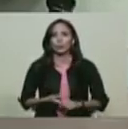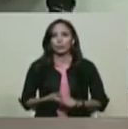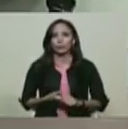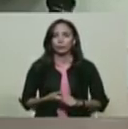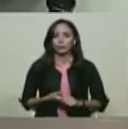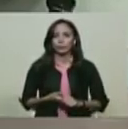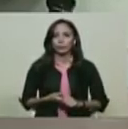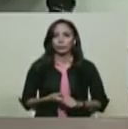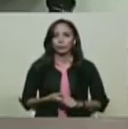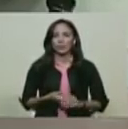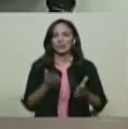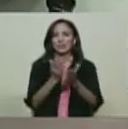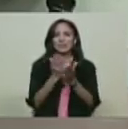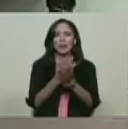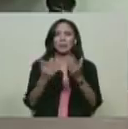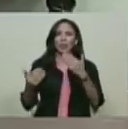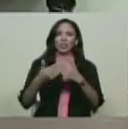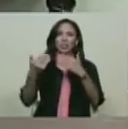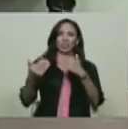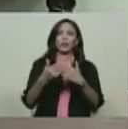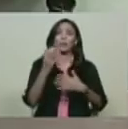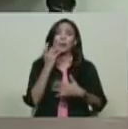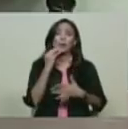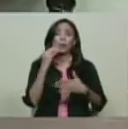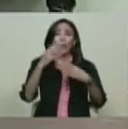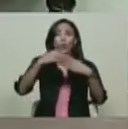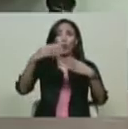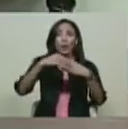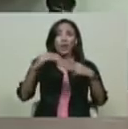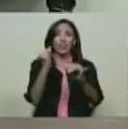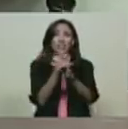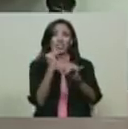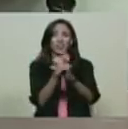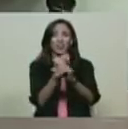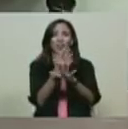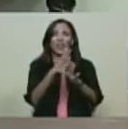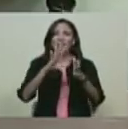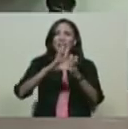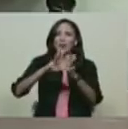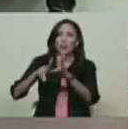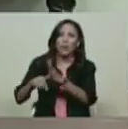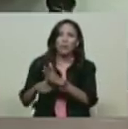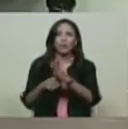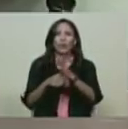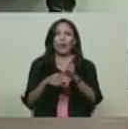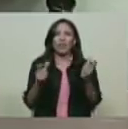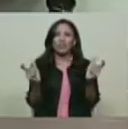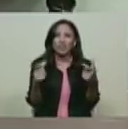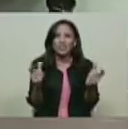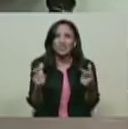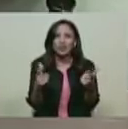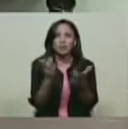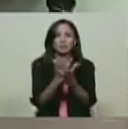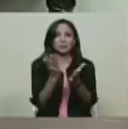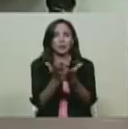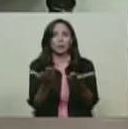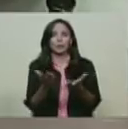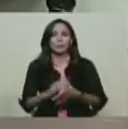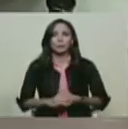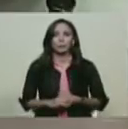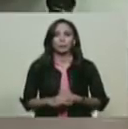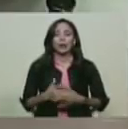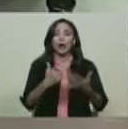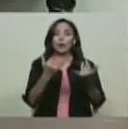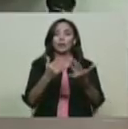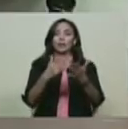factores de la guerra económica, de Dollar Today, a los ladrones y bachaqueros de la oligarquía venezolana, mientras los